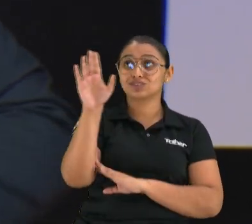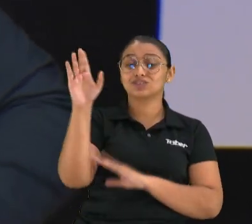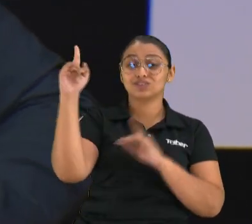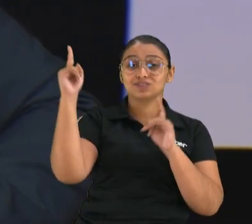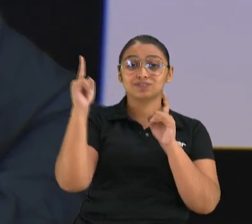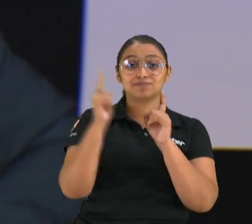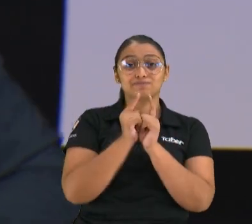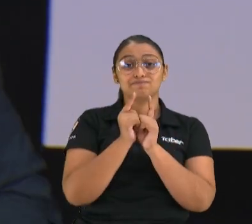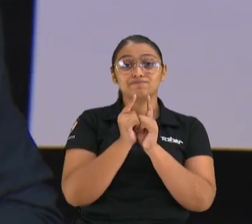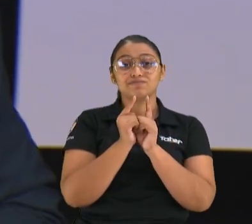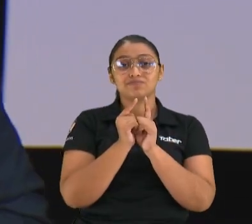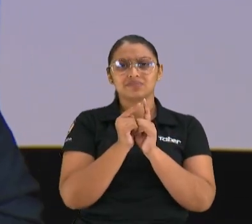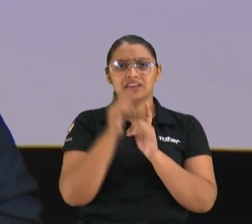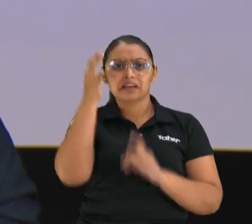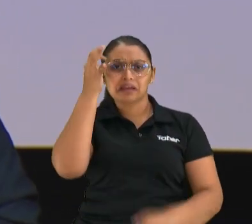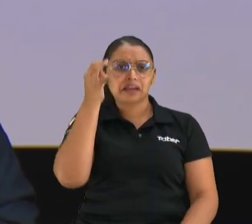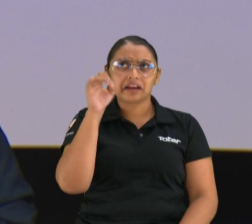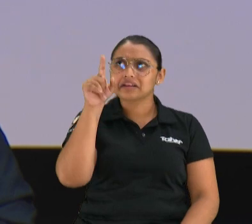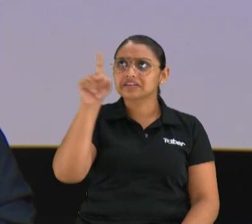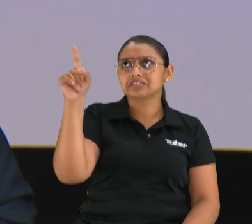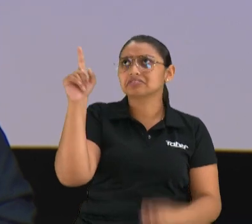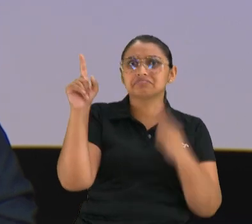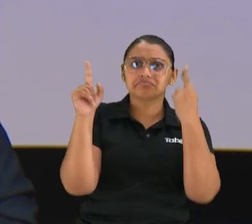cree que no hay Dios